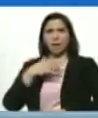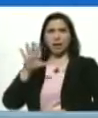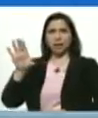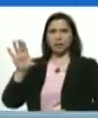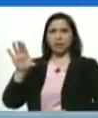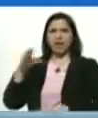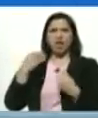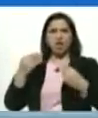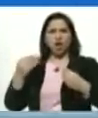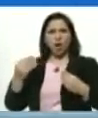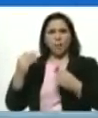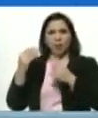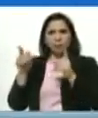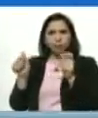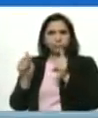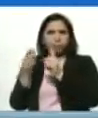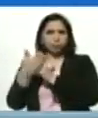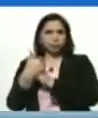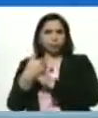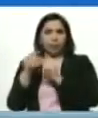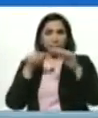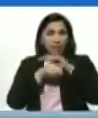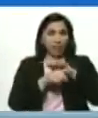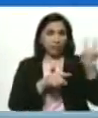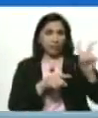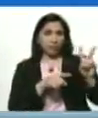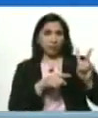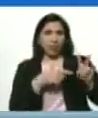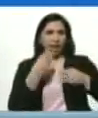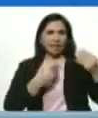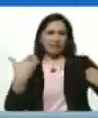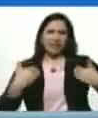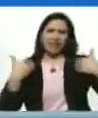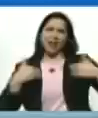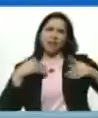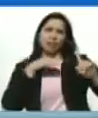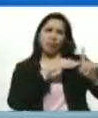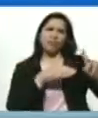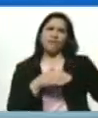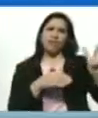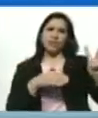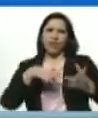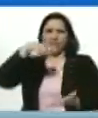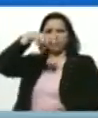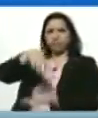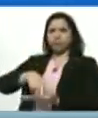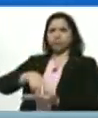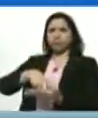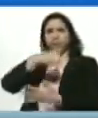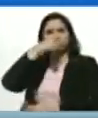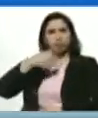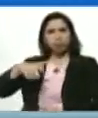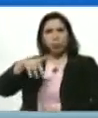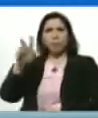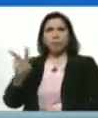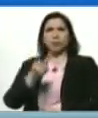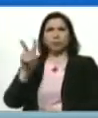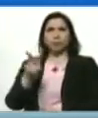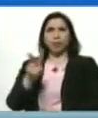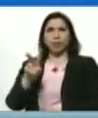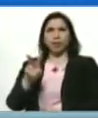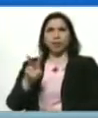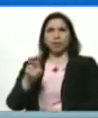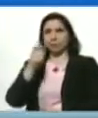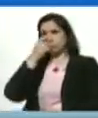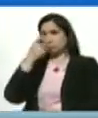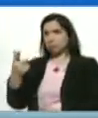como cómplices dentro de venezuela para hacerle daño al país y arrodillar al pueblo de venezuela a sus designios